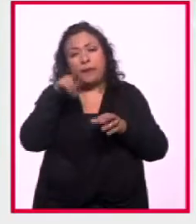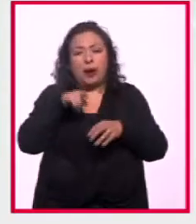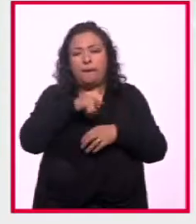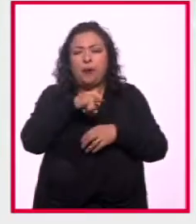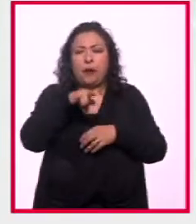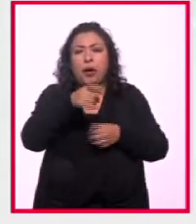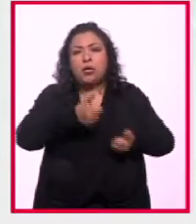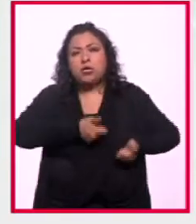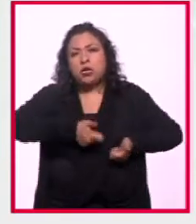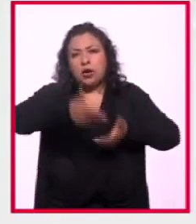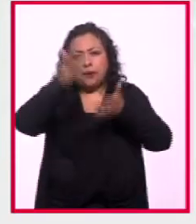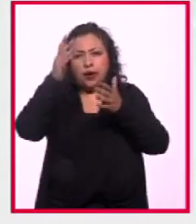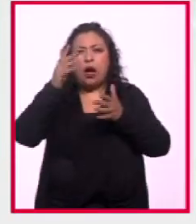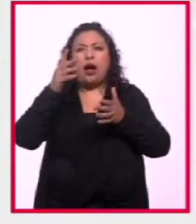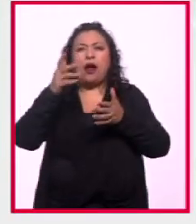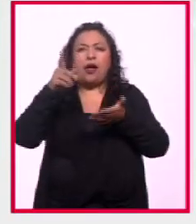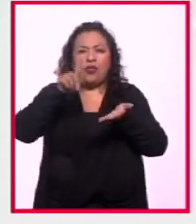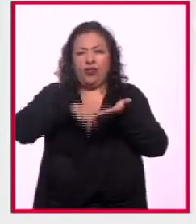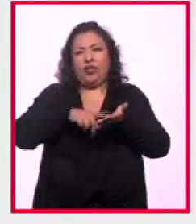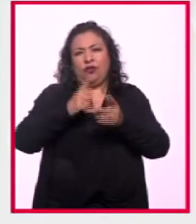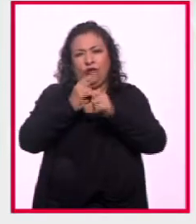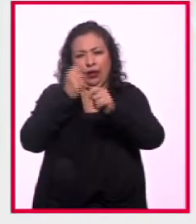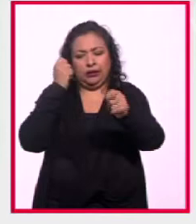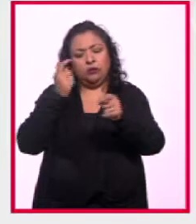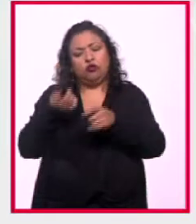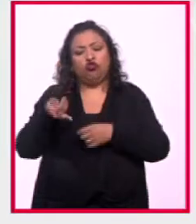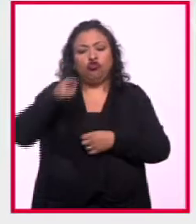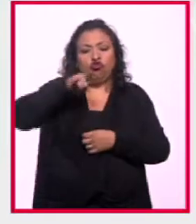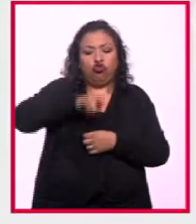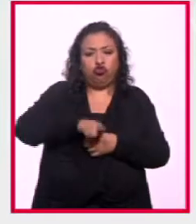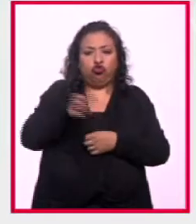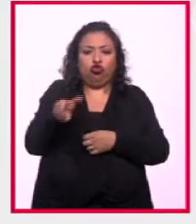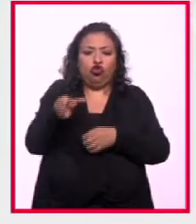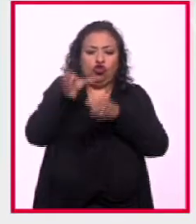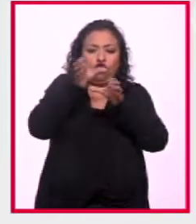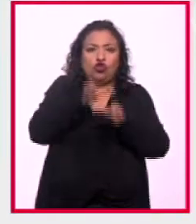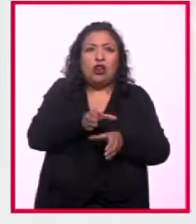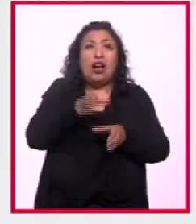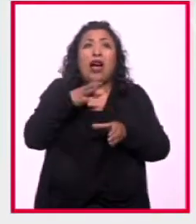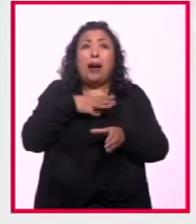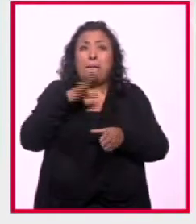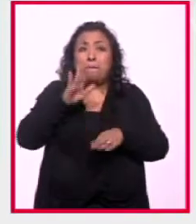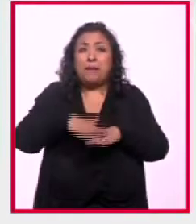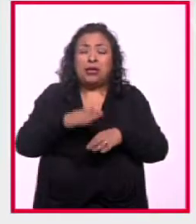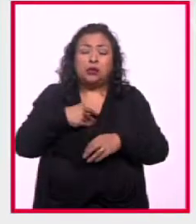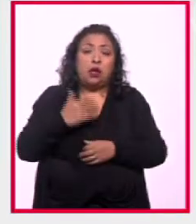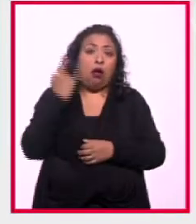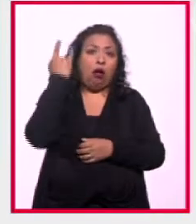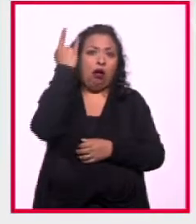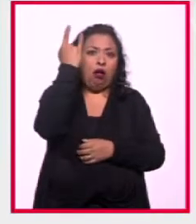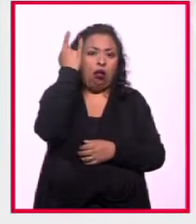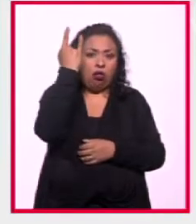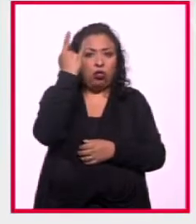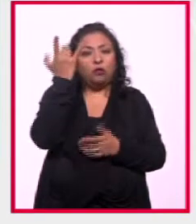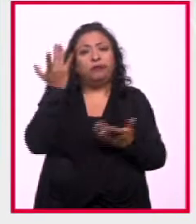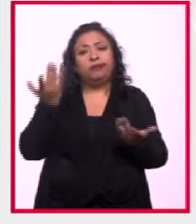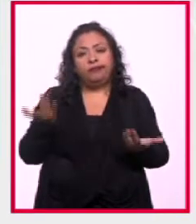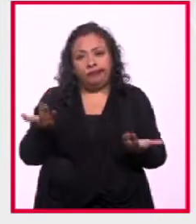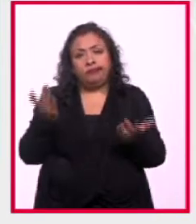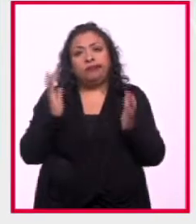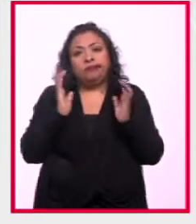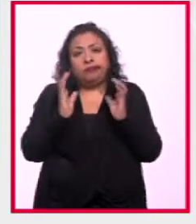ya en el transporte cargada como como genera mayor altura entonces